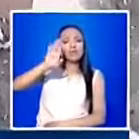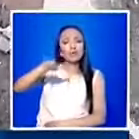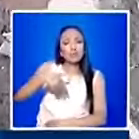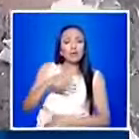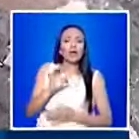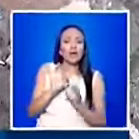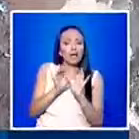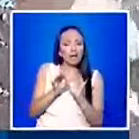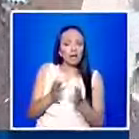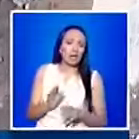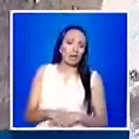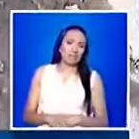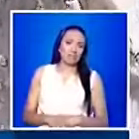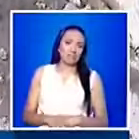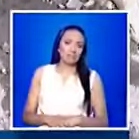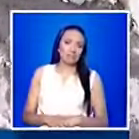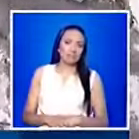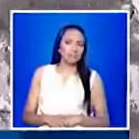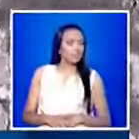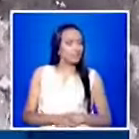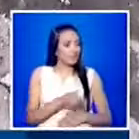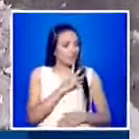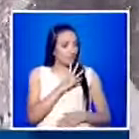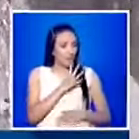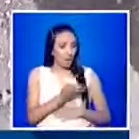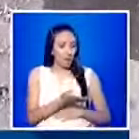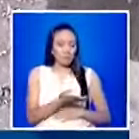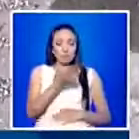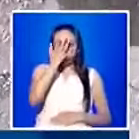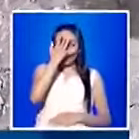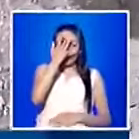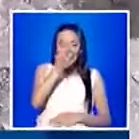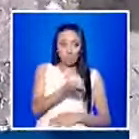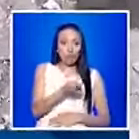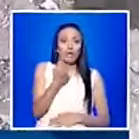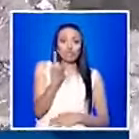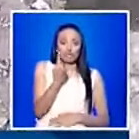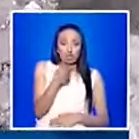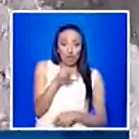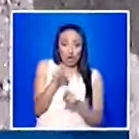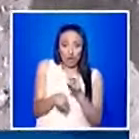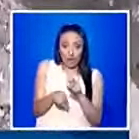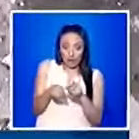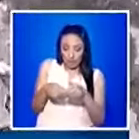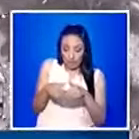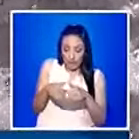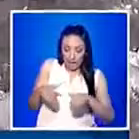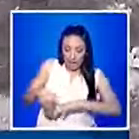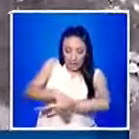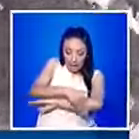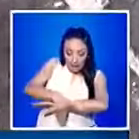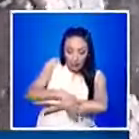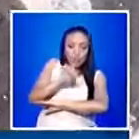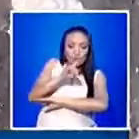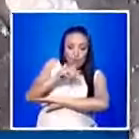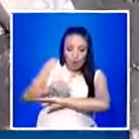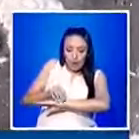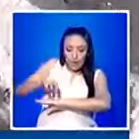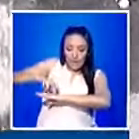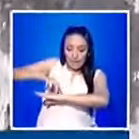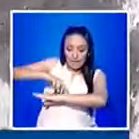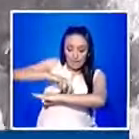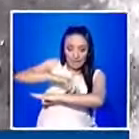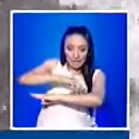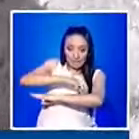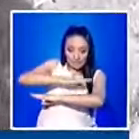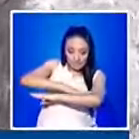arreglando. Y de eso hablábamos, ¿no? Porque la afectación no solo es en la vía, sino también en las veredas que ya comienzan pues